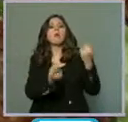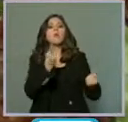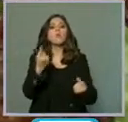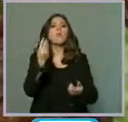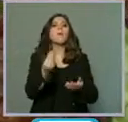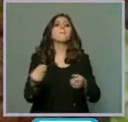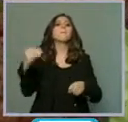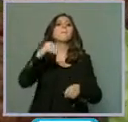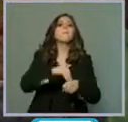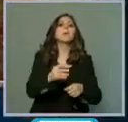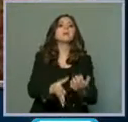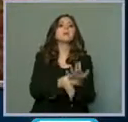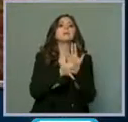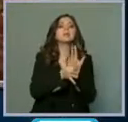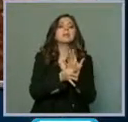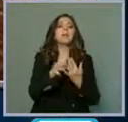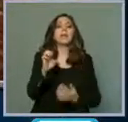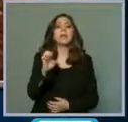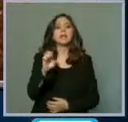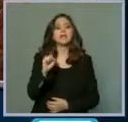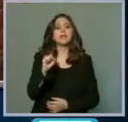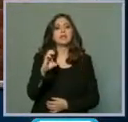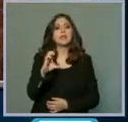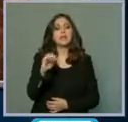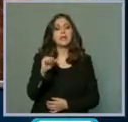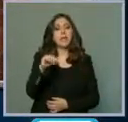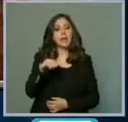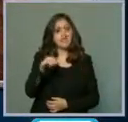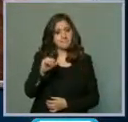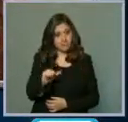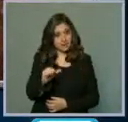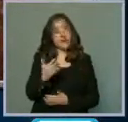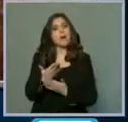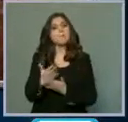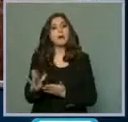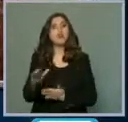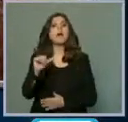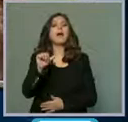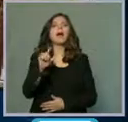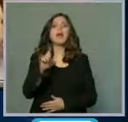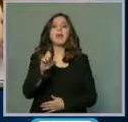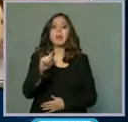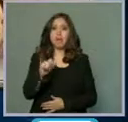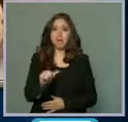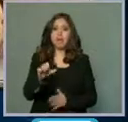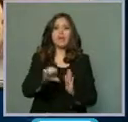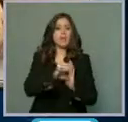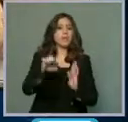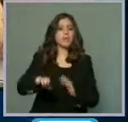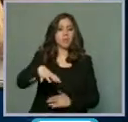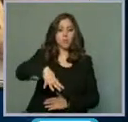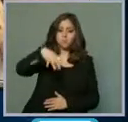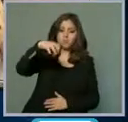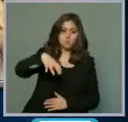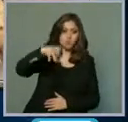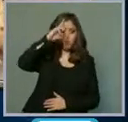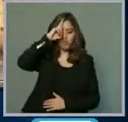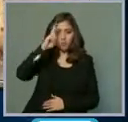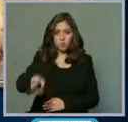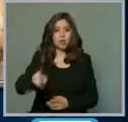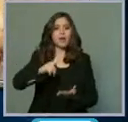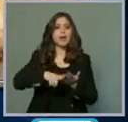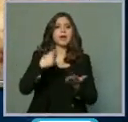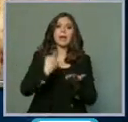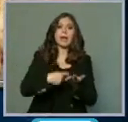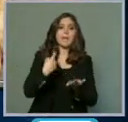que son aquellos que tienen escama y aleta. Escama y aleta. Entonces, por ejemplo, pescado, pulpo no, o sea, por ejemplo, un ostión